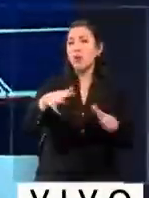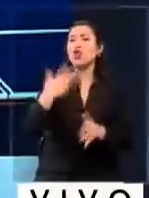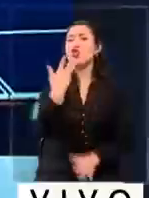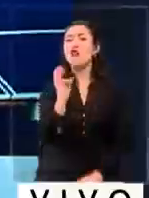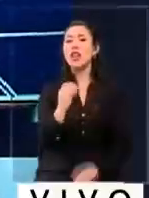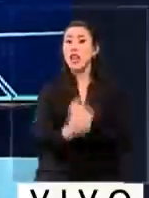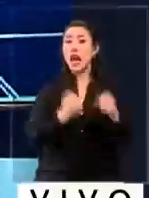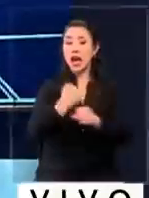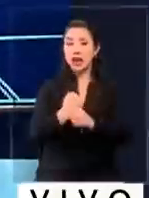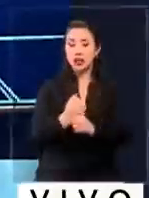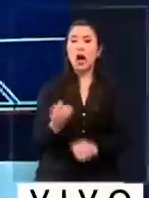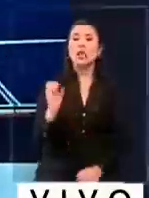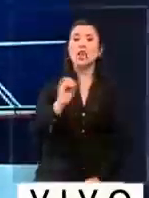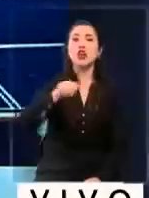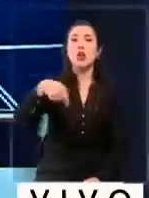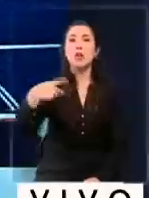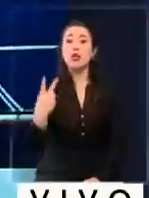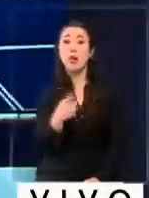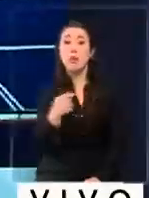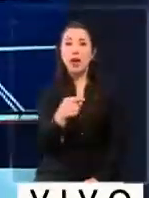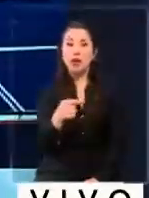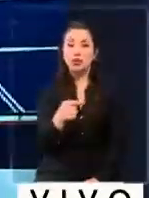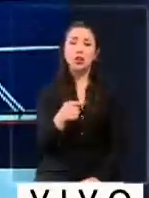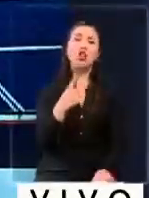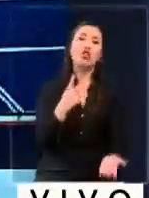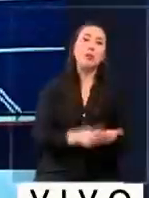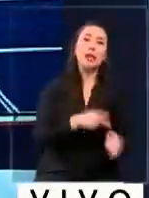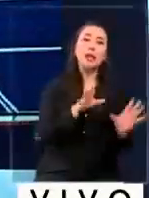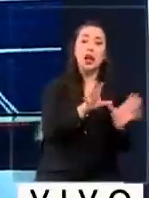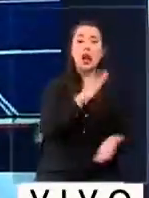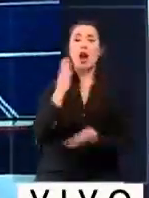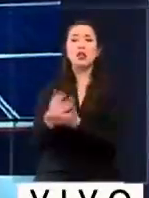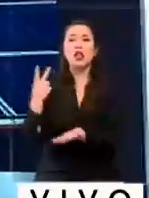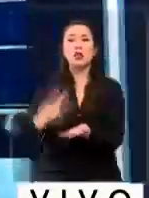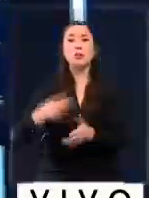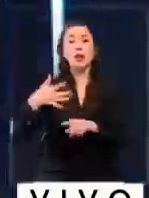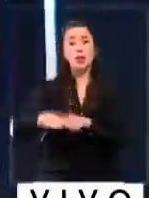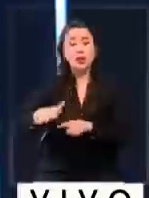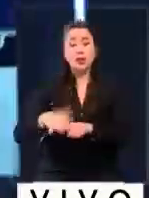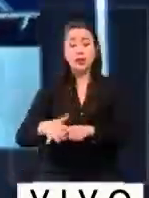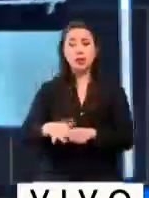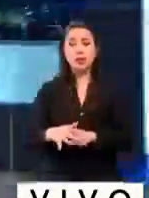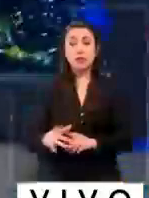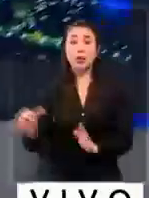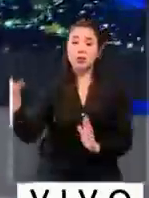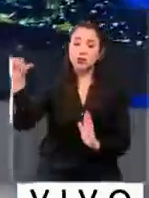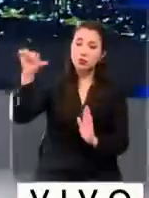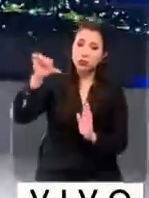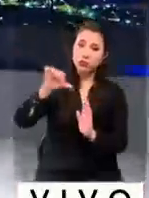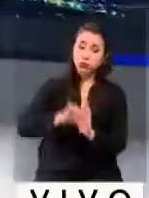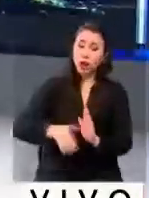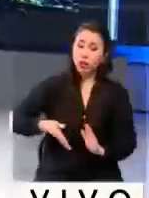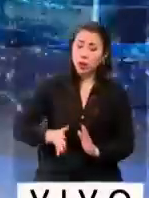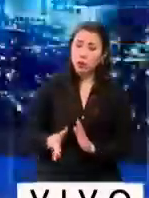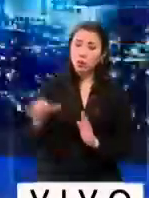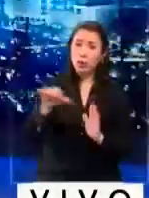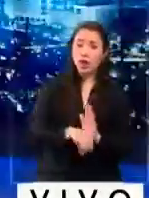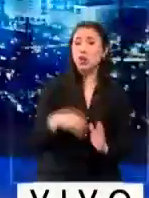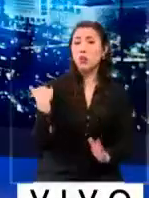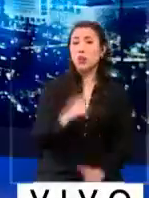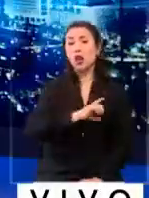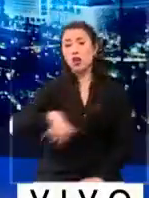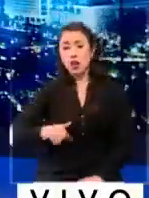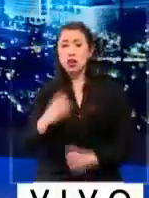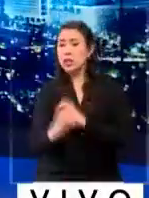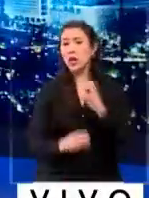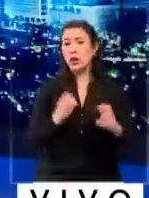-0 2% entre 2010 y 2015 una bajada sostenida que cruza gobiernos y ciclos